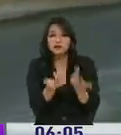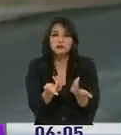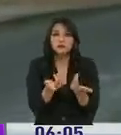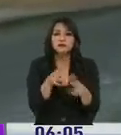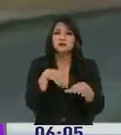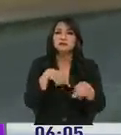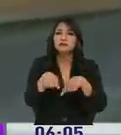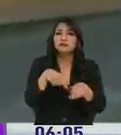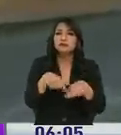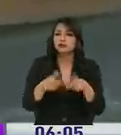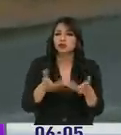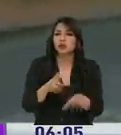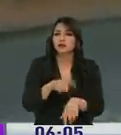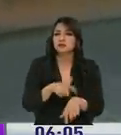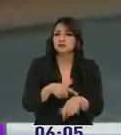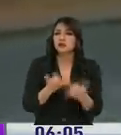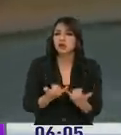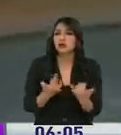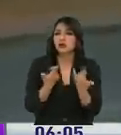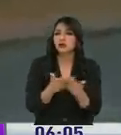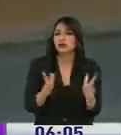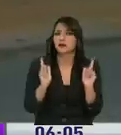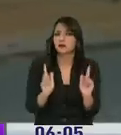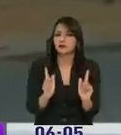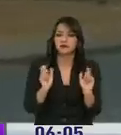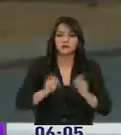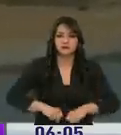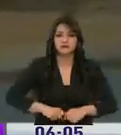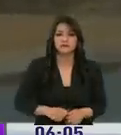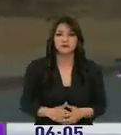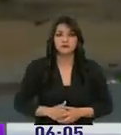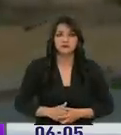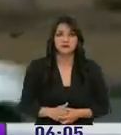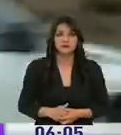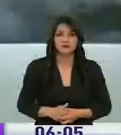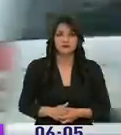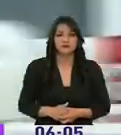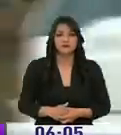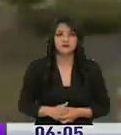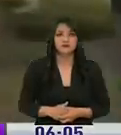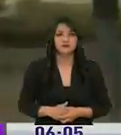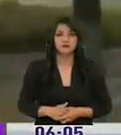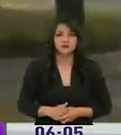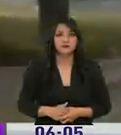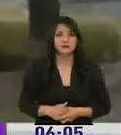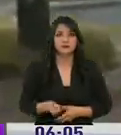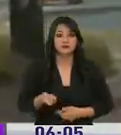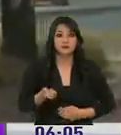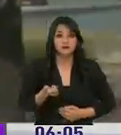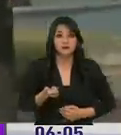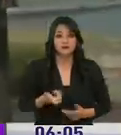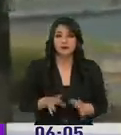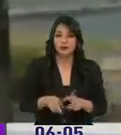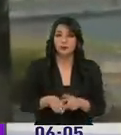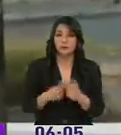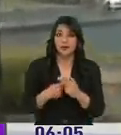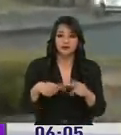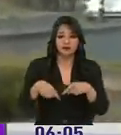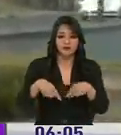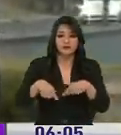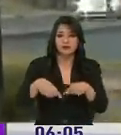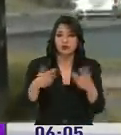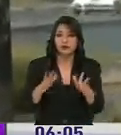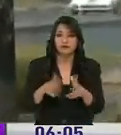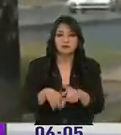carga vehicular a esta hora en esta zona de la capital. Sin embargo, en cuestión de segundos a veces ya hay un tráfico intenso